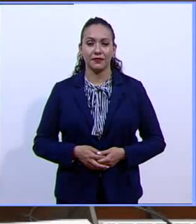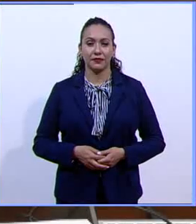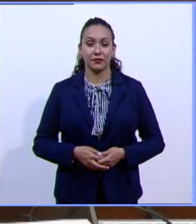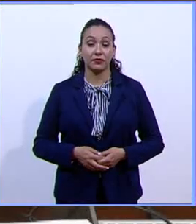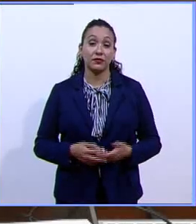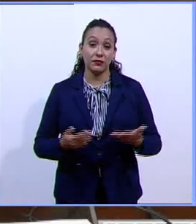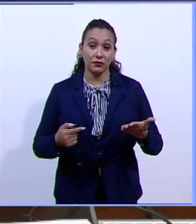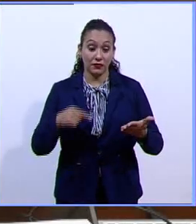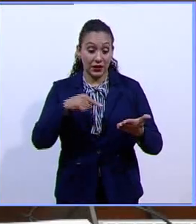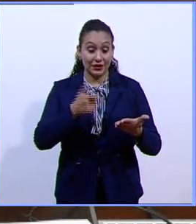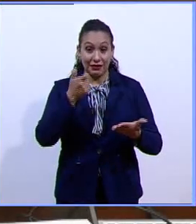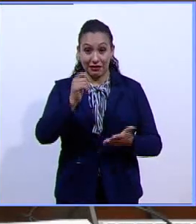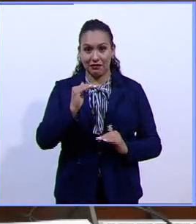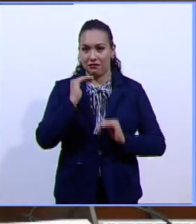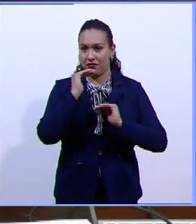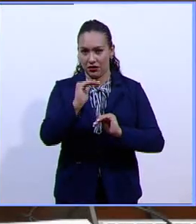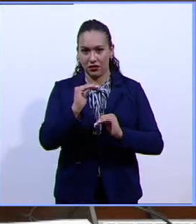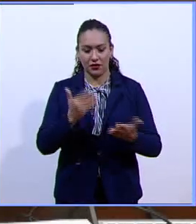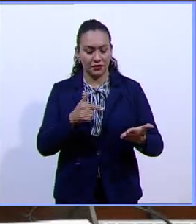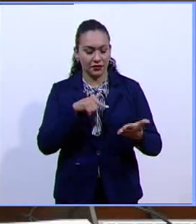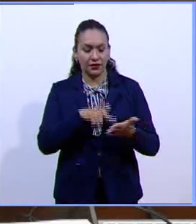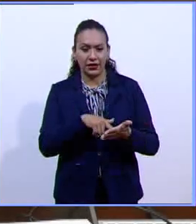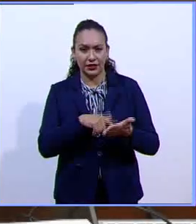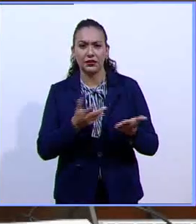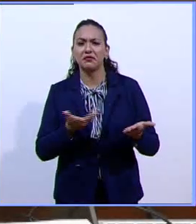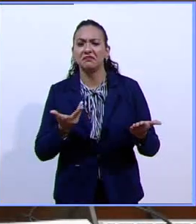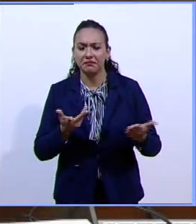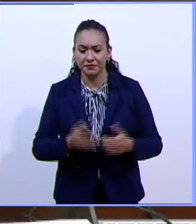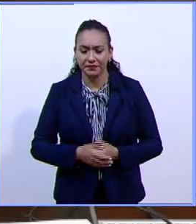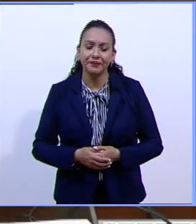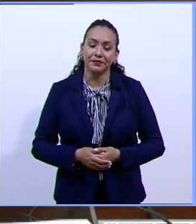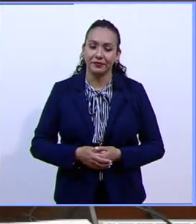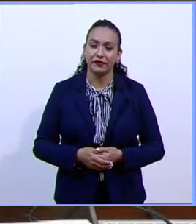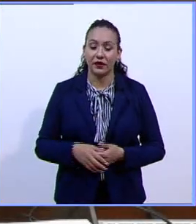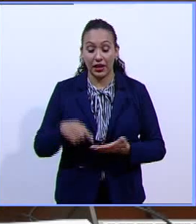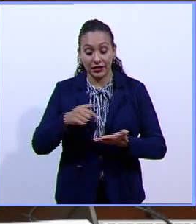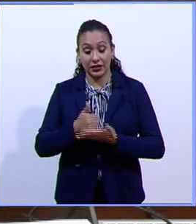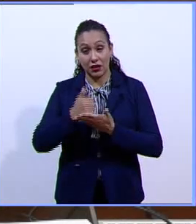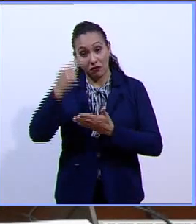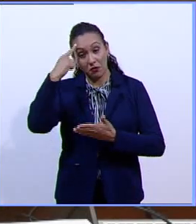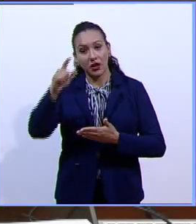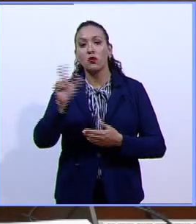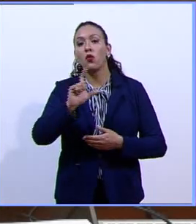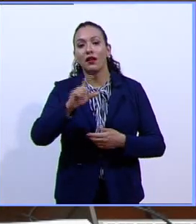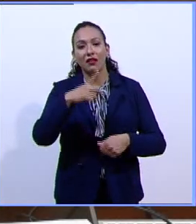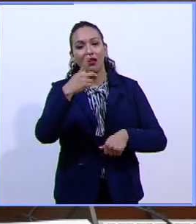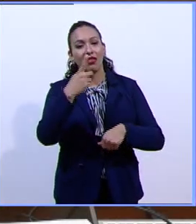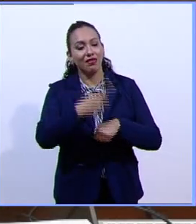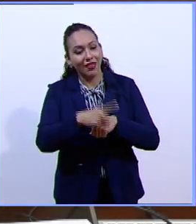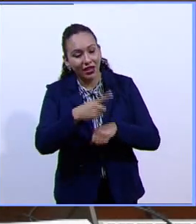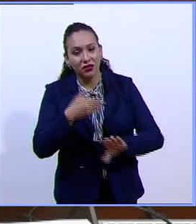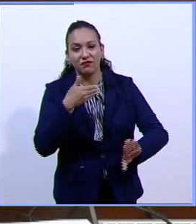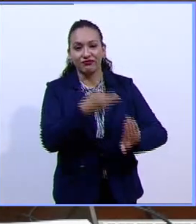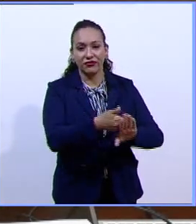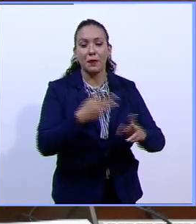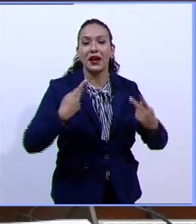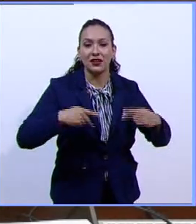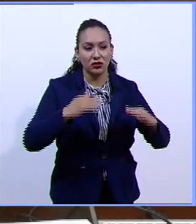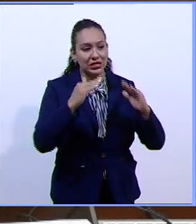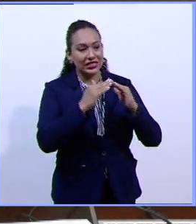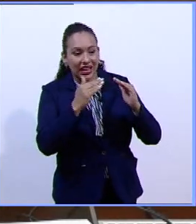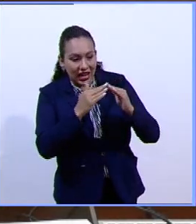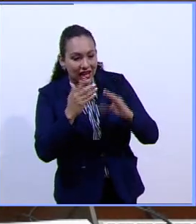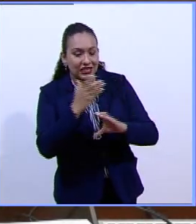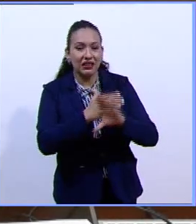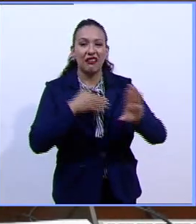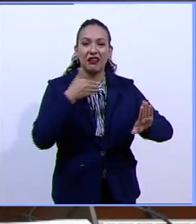Este límite no permite que los daños ocasionados a bienes y derechos de las personas puedan